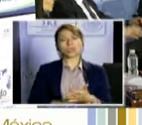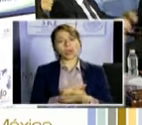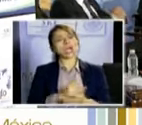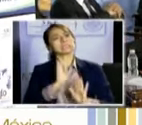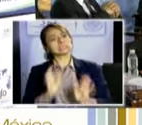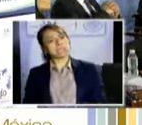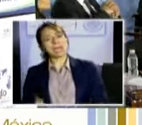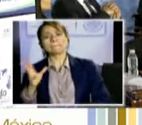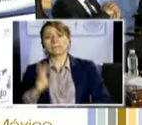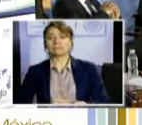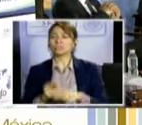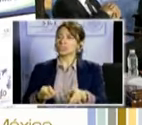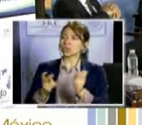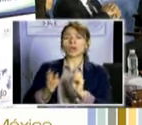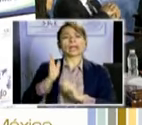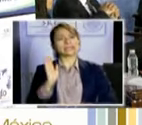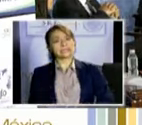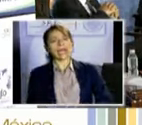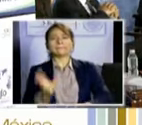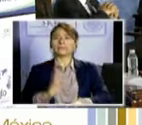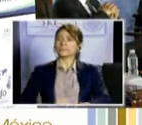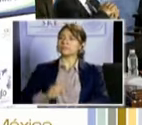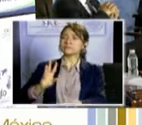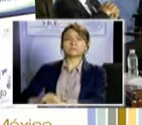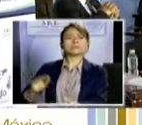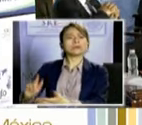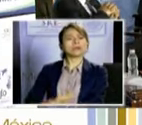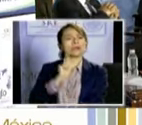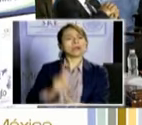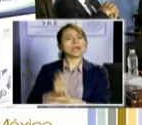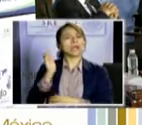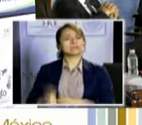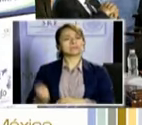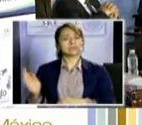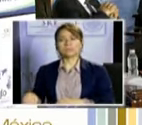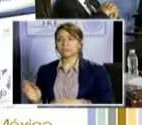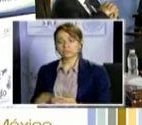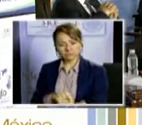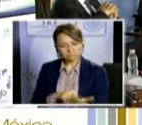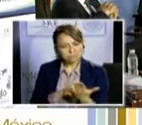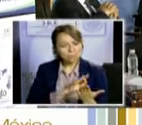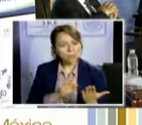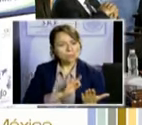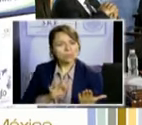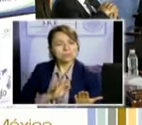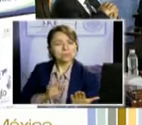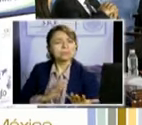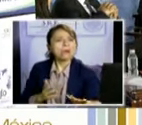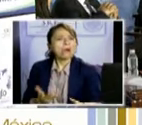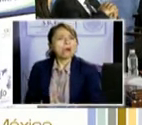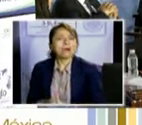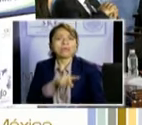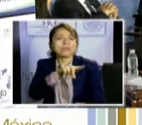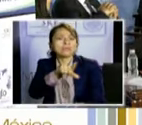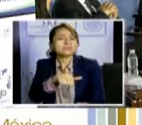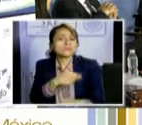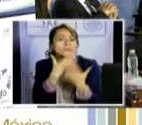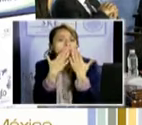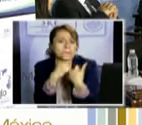Bueno, si legalizamos todo, claramente no hay más crimen. Pero no creo que es este el objetivo que queremos